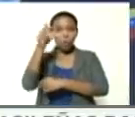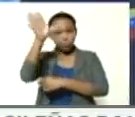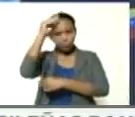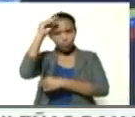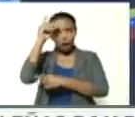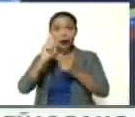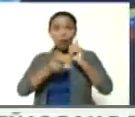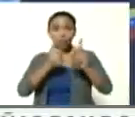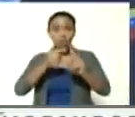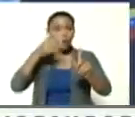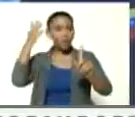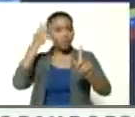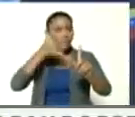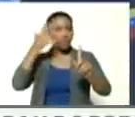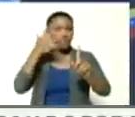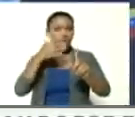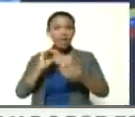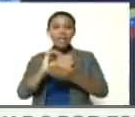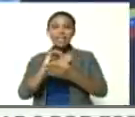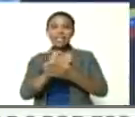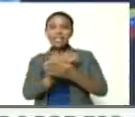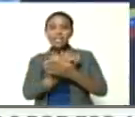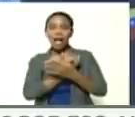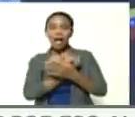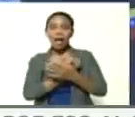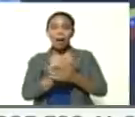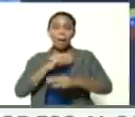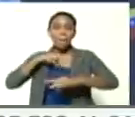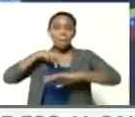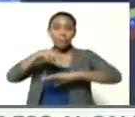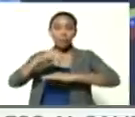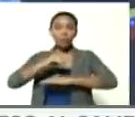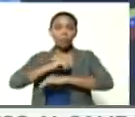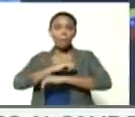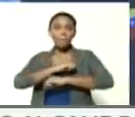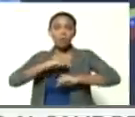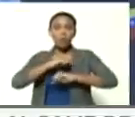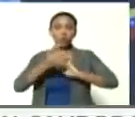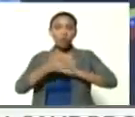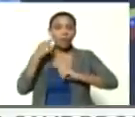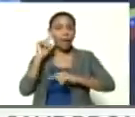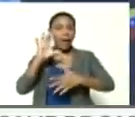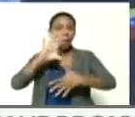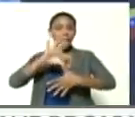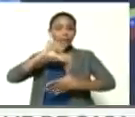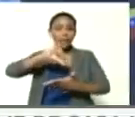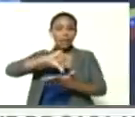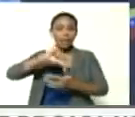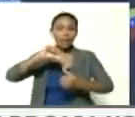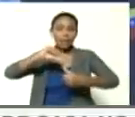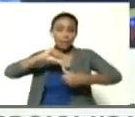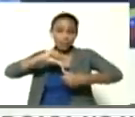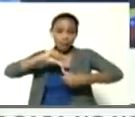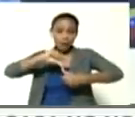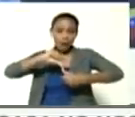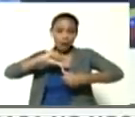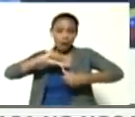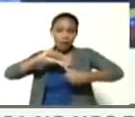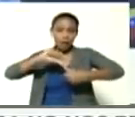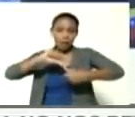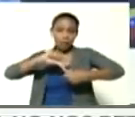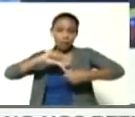formados desminando el territorio en América Central, cuando las guerras en